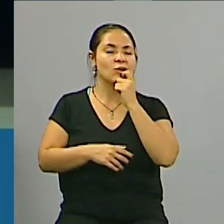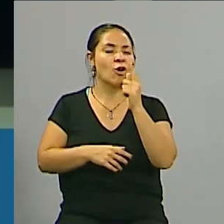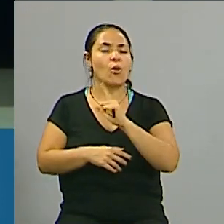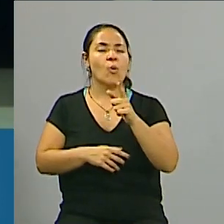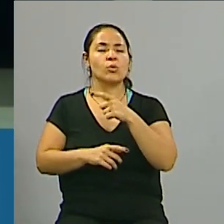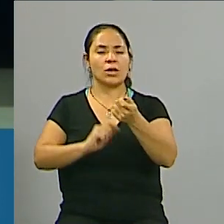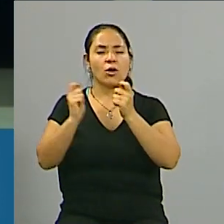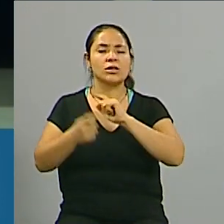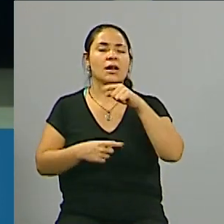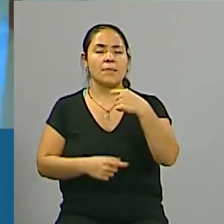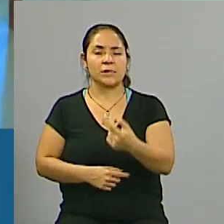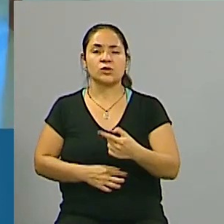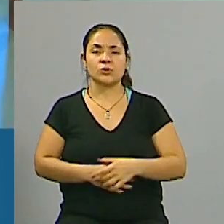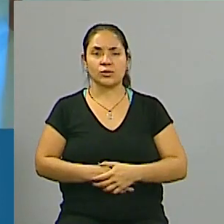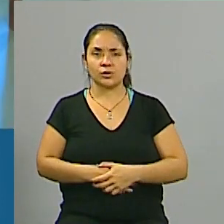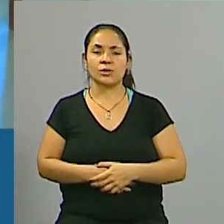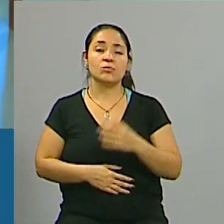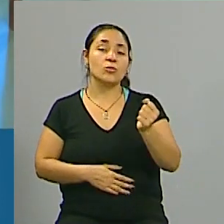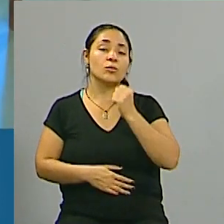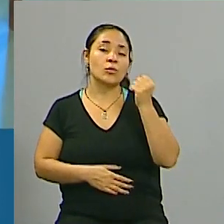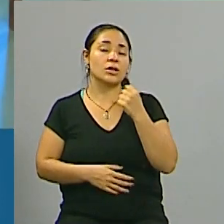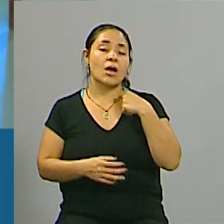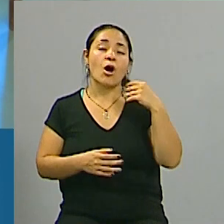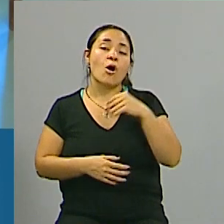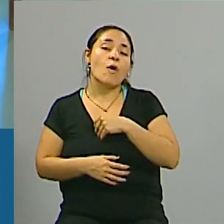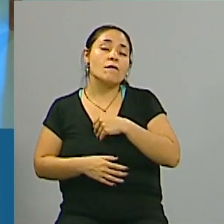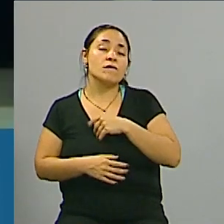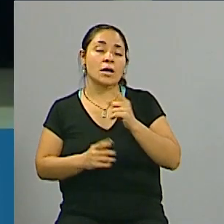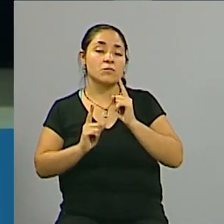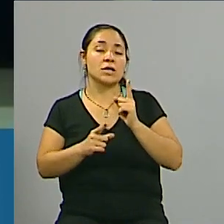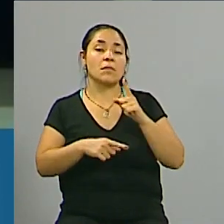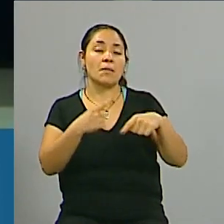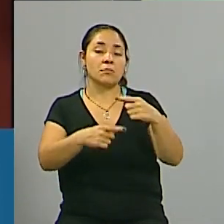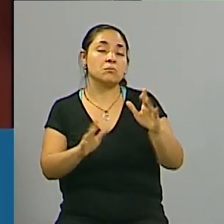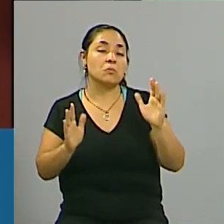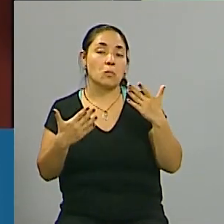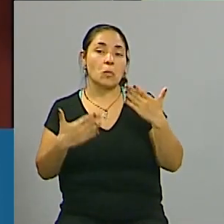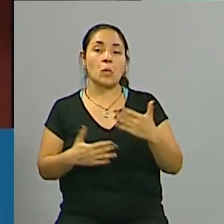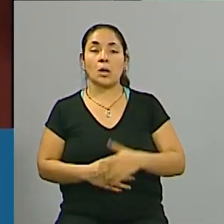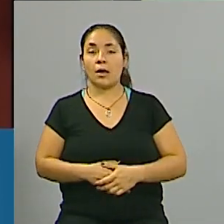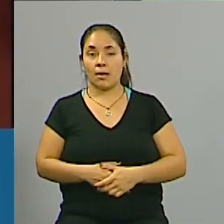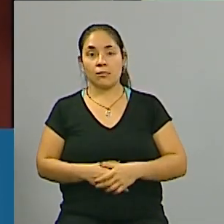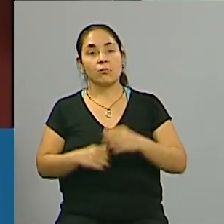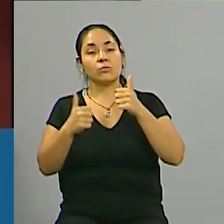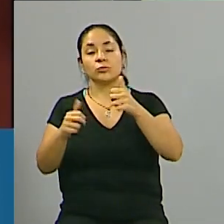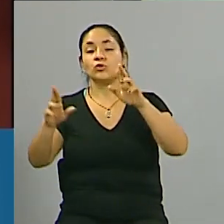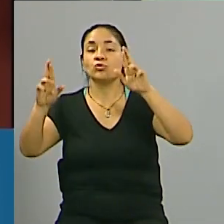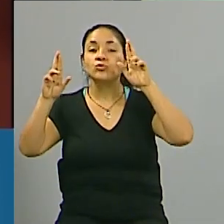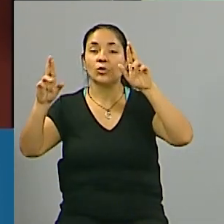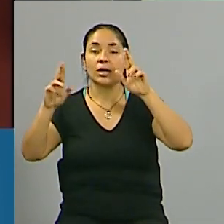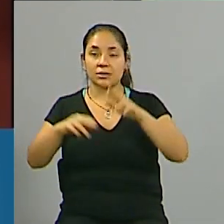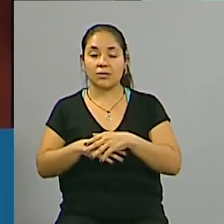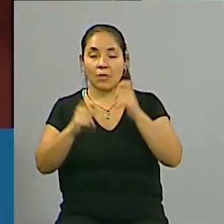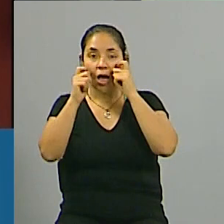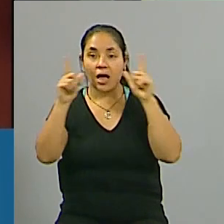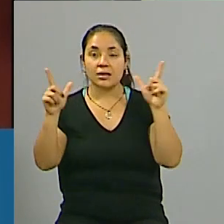elegir a otra persona, o seguir confiando en el mismo equipo que está llevando a cabo la gestión. Bueno, Lucas, te deseamos éxito y bueno, estaremos